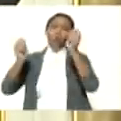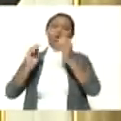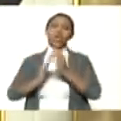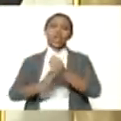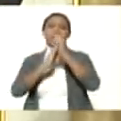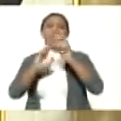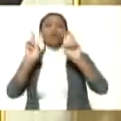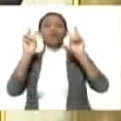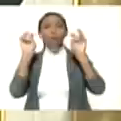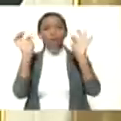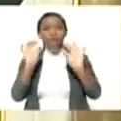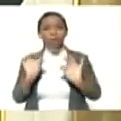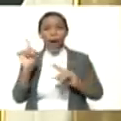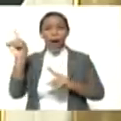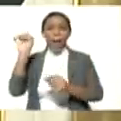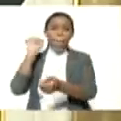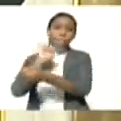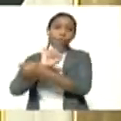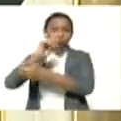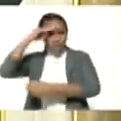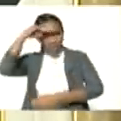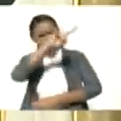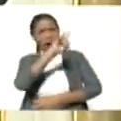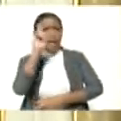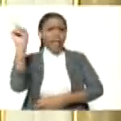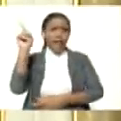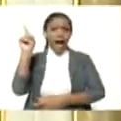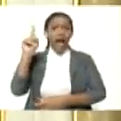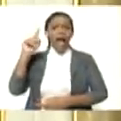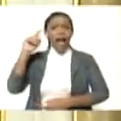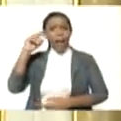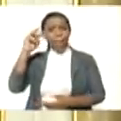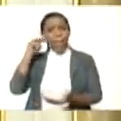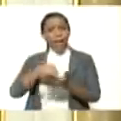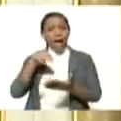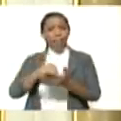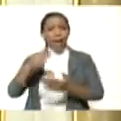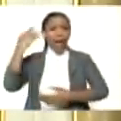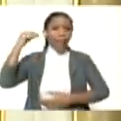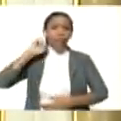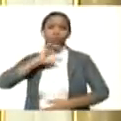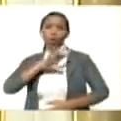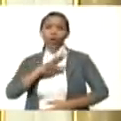nueva era, estaba preso en Yare, en los valles del Tuy.